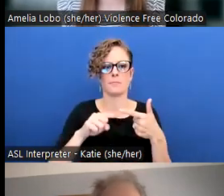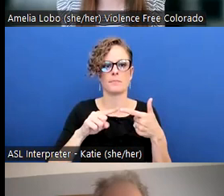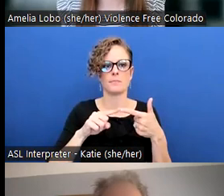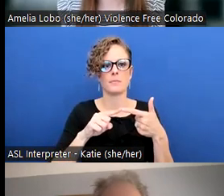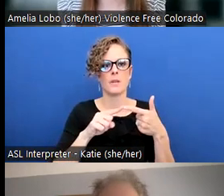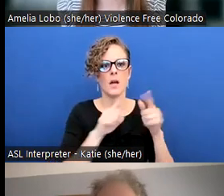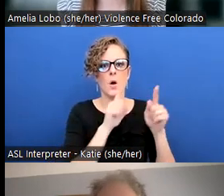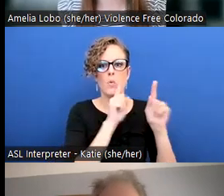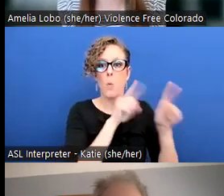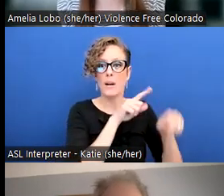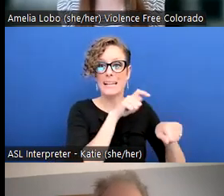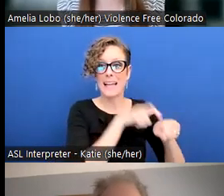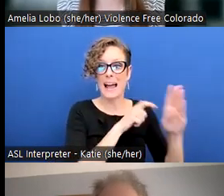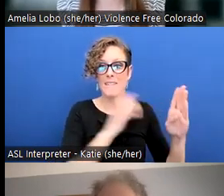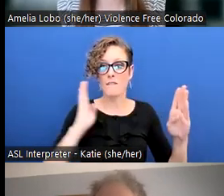Ahorita sus